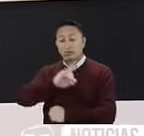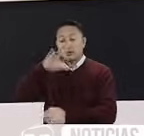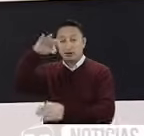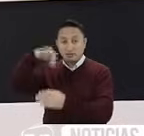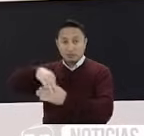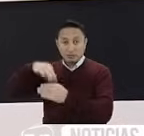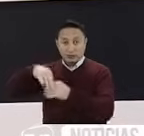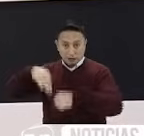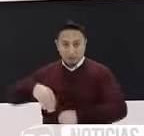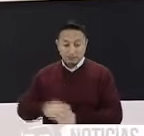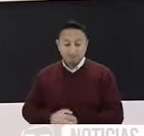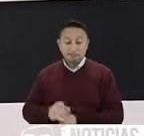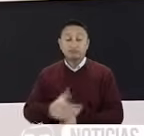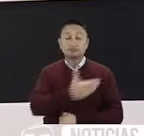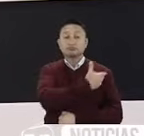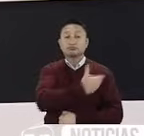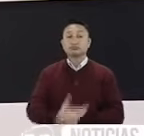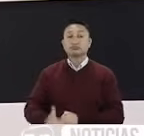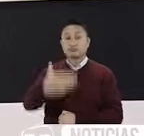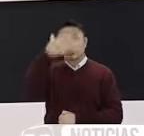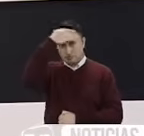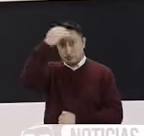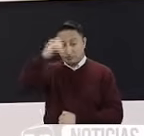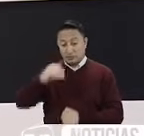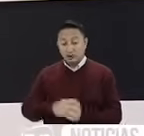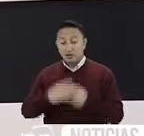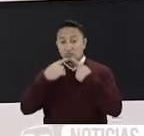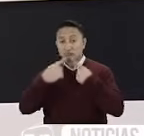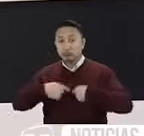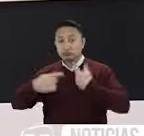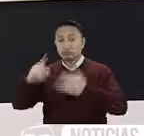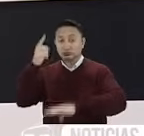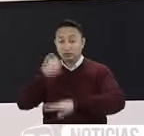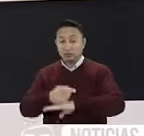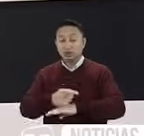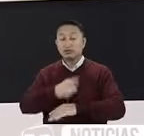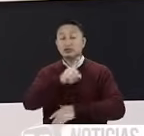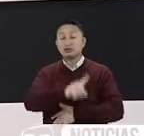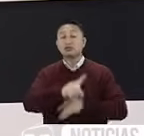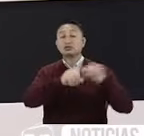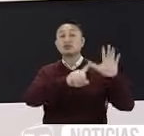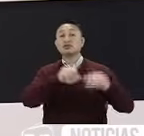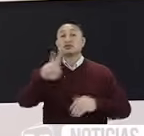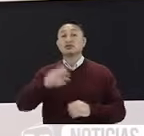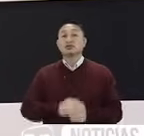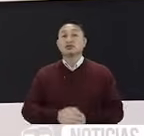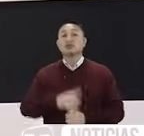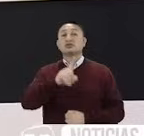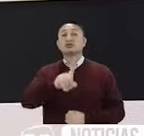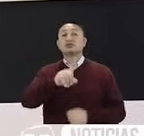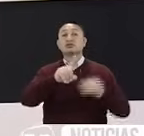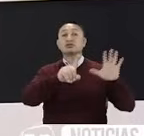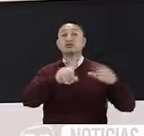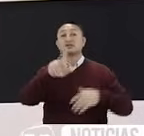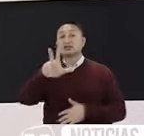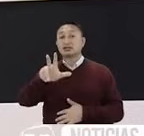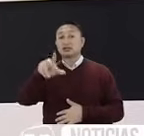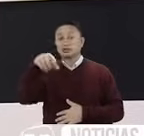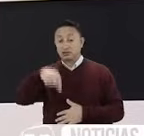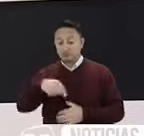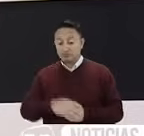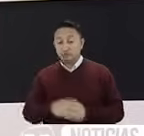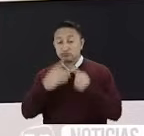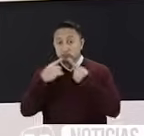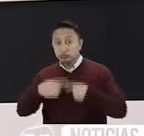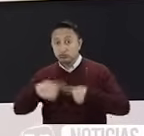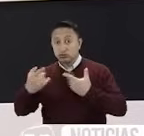el presidente Daniel Noboa emitió los decretos ejecutivos 162 y 163 para convocar